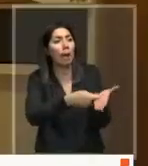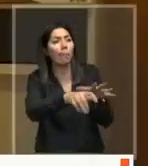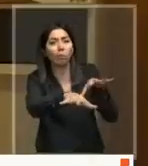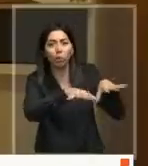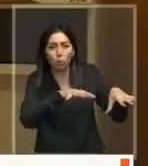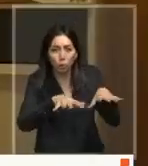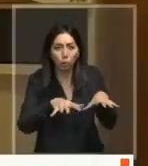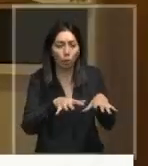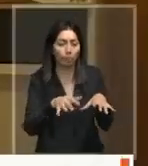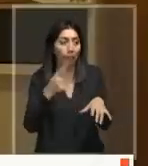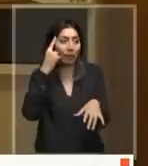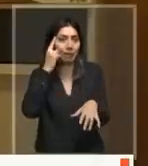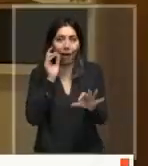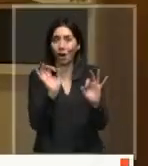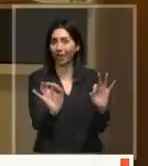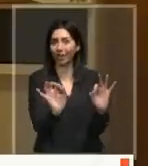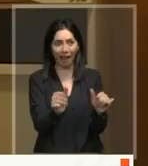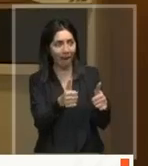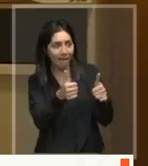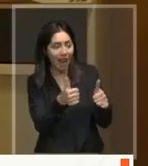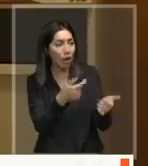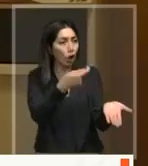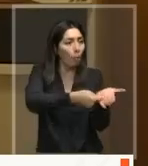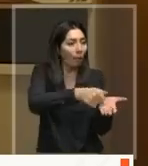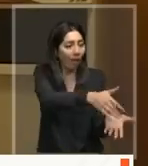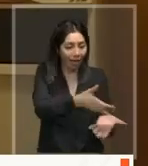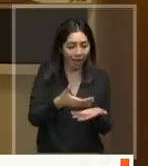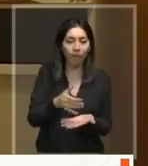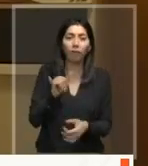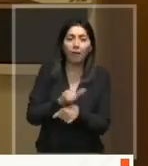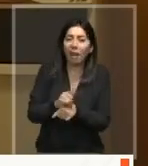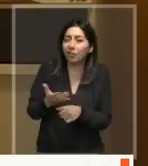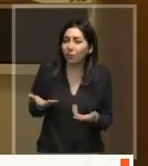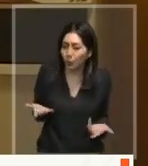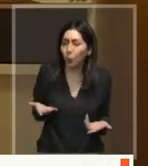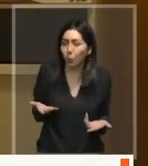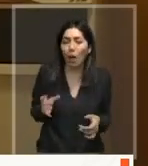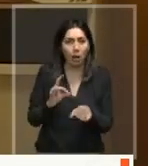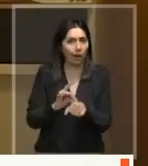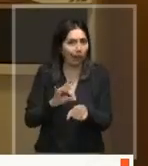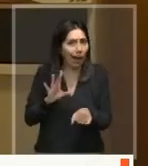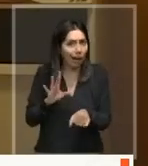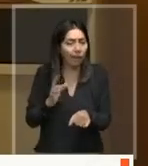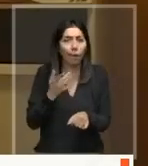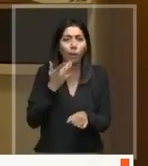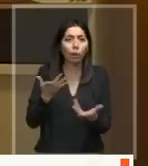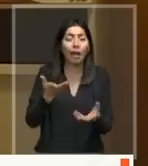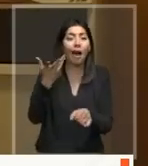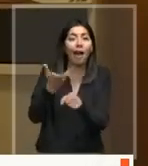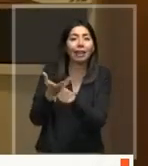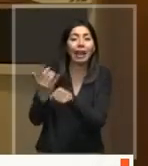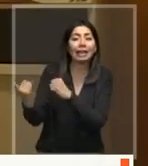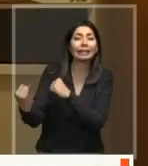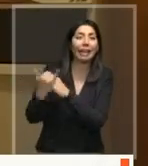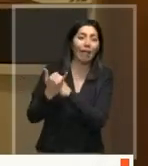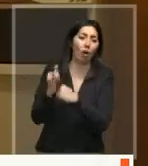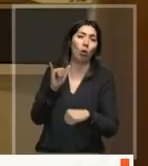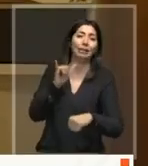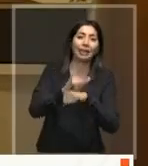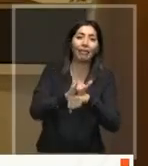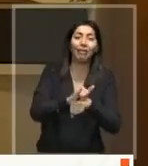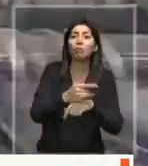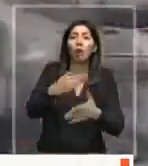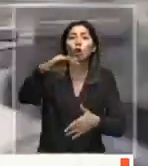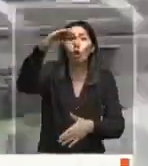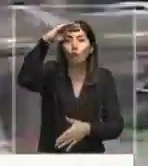productos originales, son falsos? Y eso es bastante grave porque aquí se está estafando la fe y la confianza de